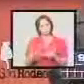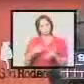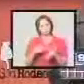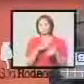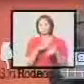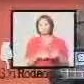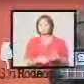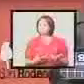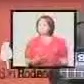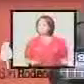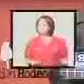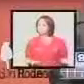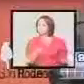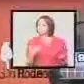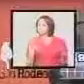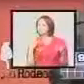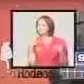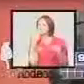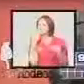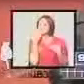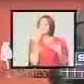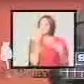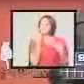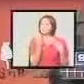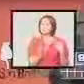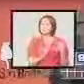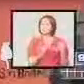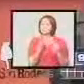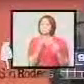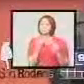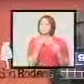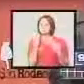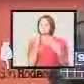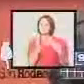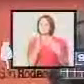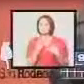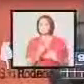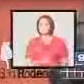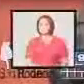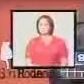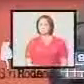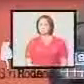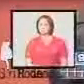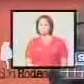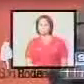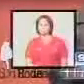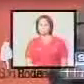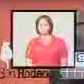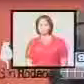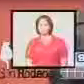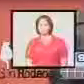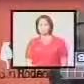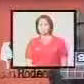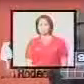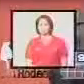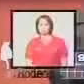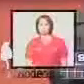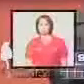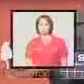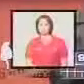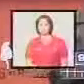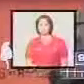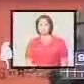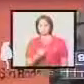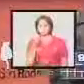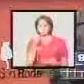Entonces yo quiero saber si él tal vez está al tanto a ver. Y puedo ir ya ahora, o sea,